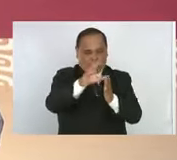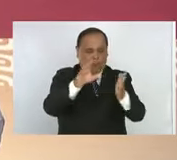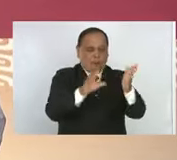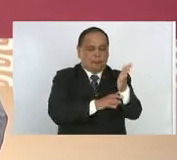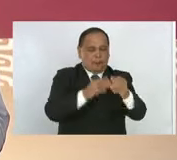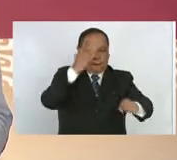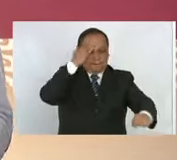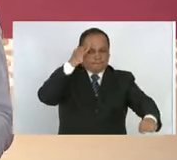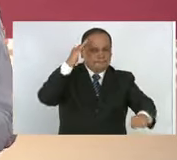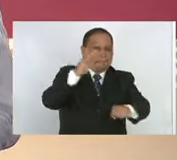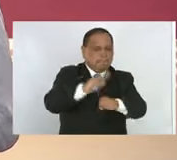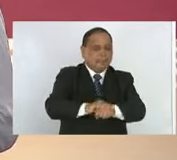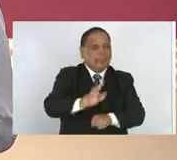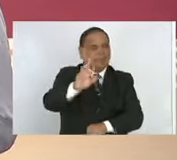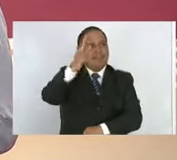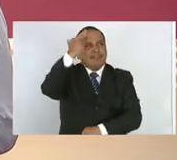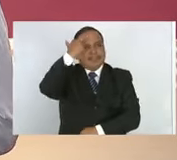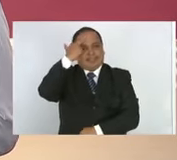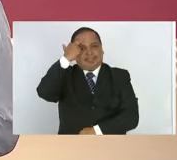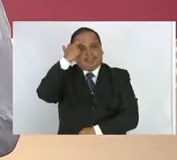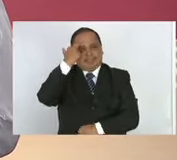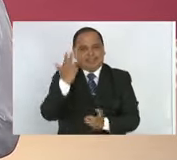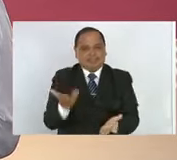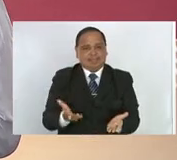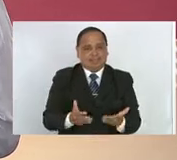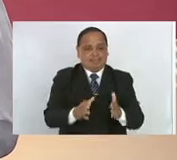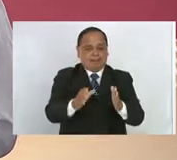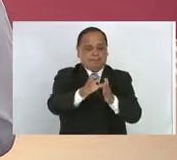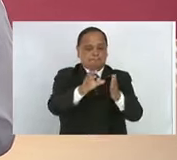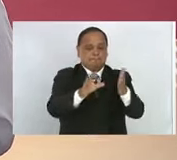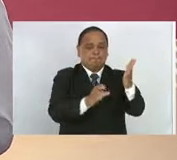que es el texto